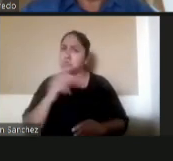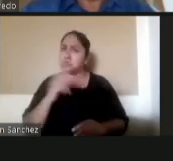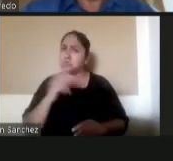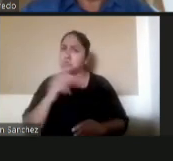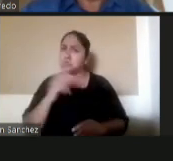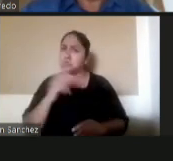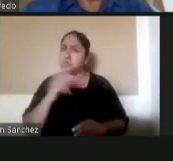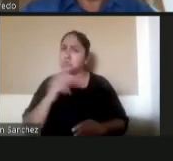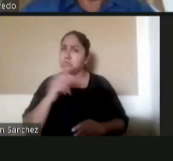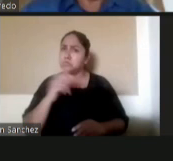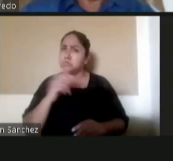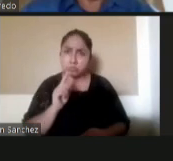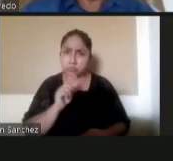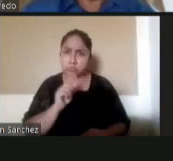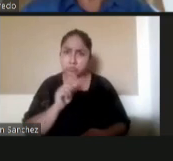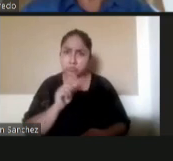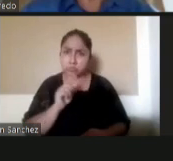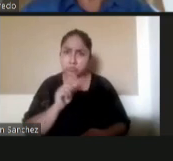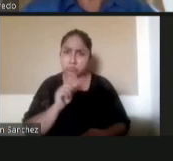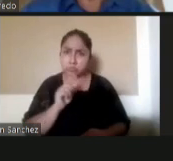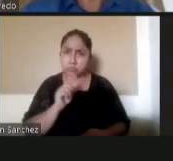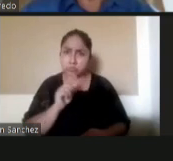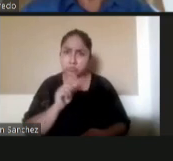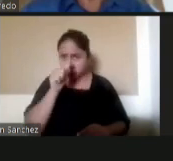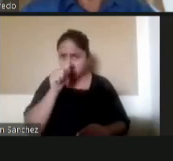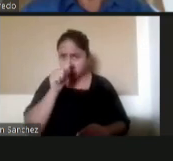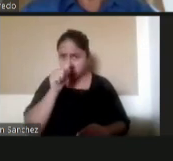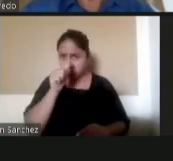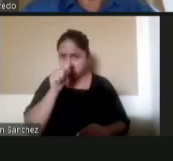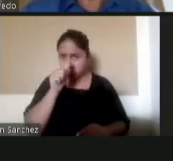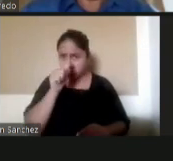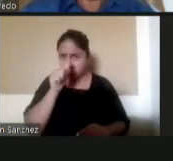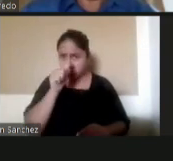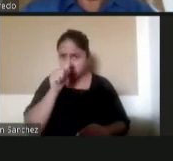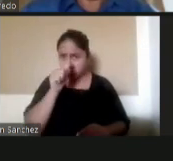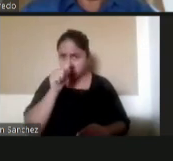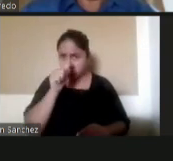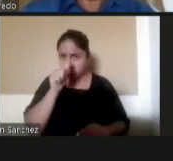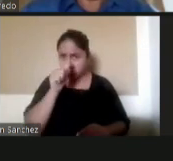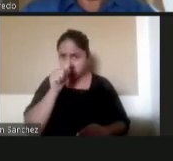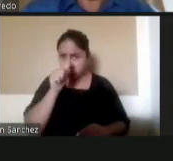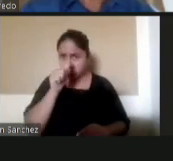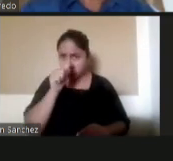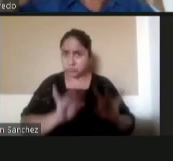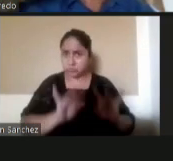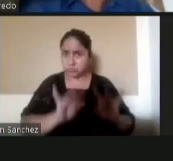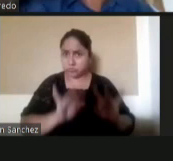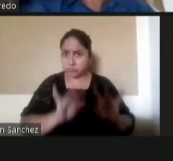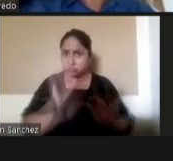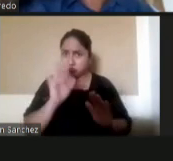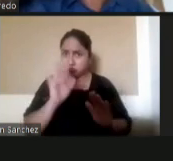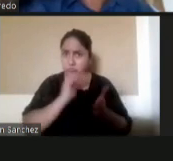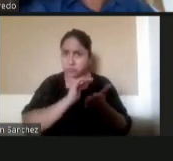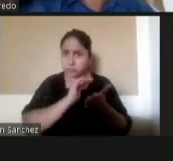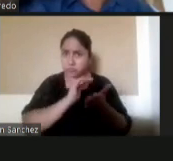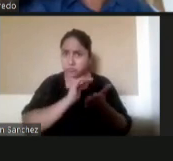con el contenido de la misma. Si es así, favor de manifestarlo levantando su mano.